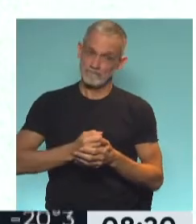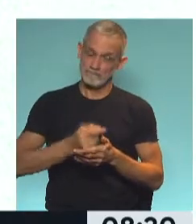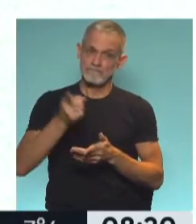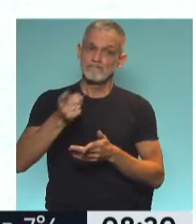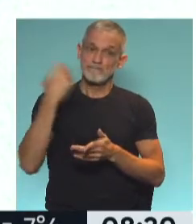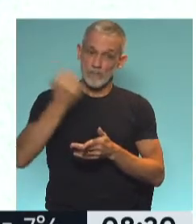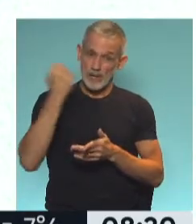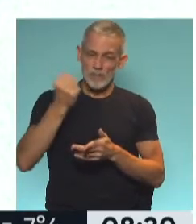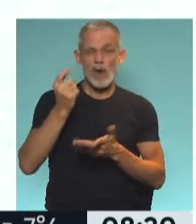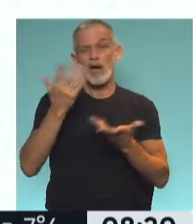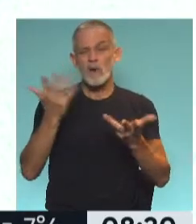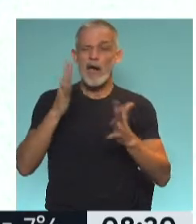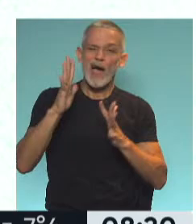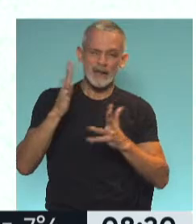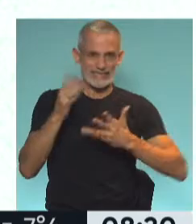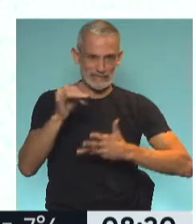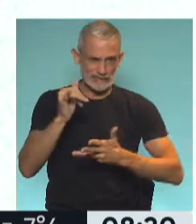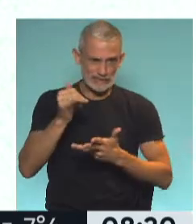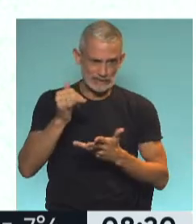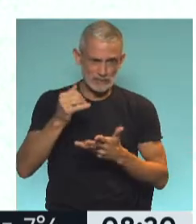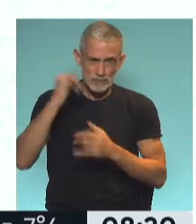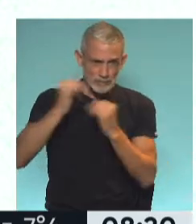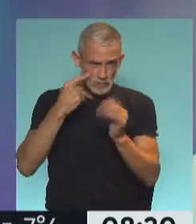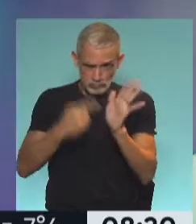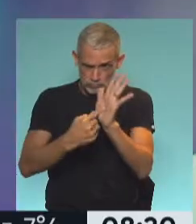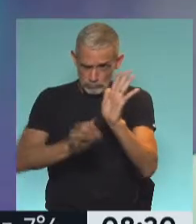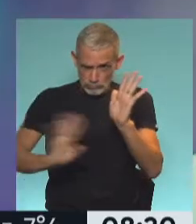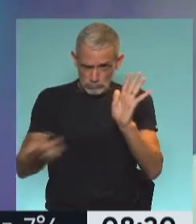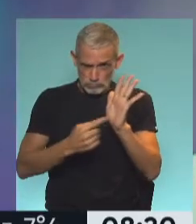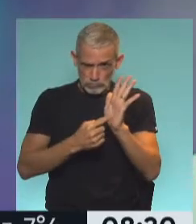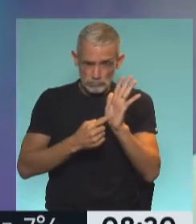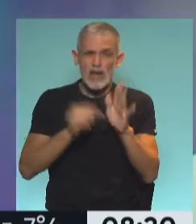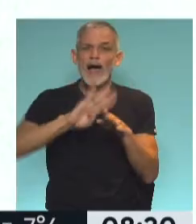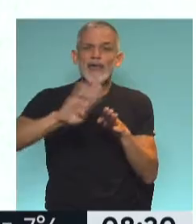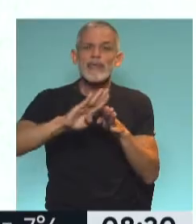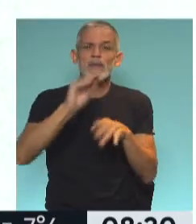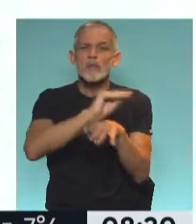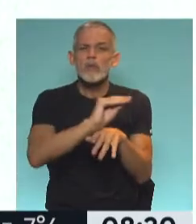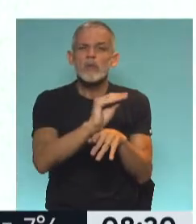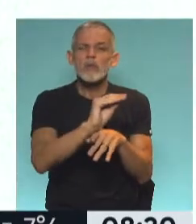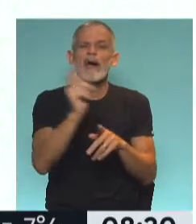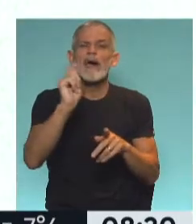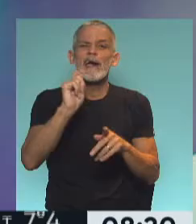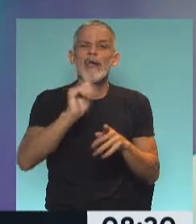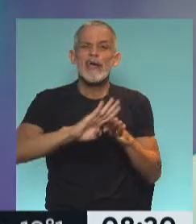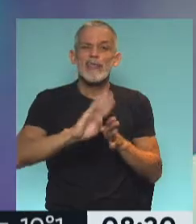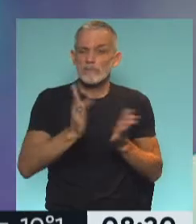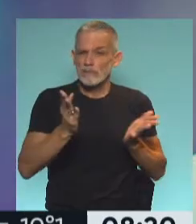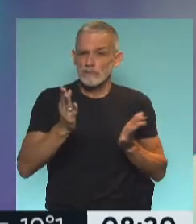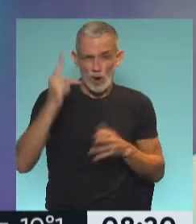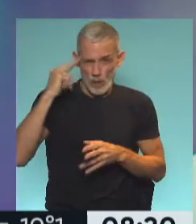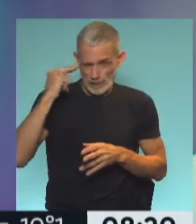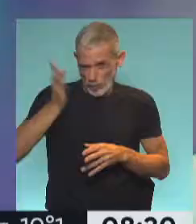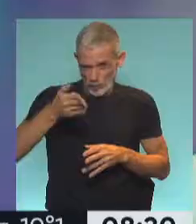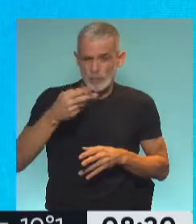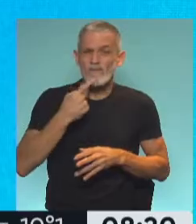recalcamos porque a veces se dice, bueno, pero sí, bueno, la verdad es que los datos muestran que quienes adeudan eso, bueno, son un 99% de varones.